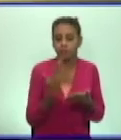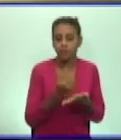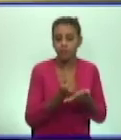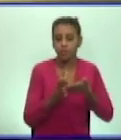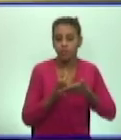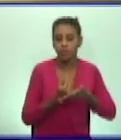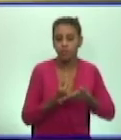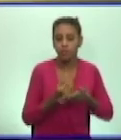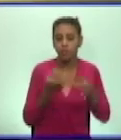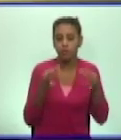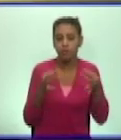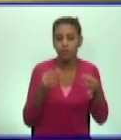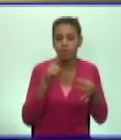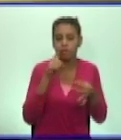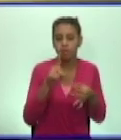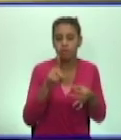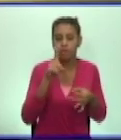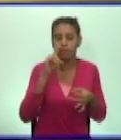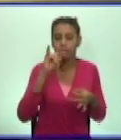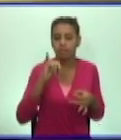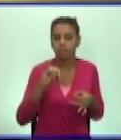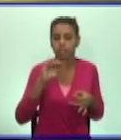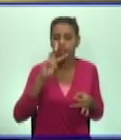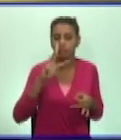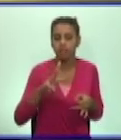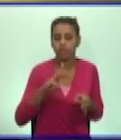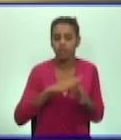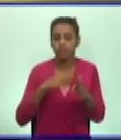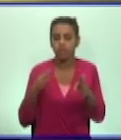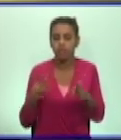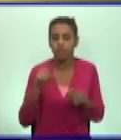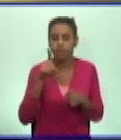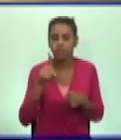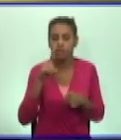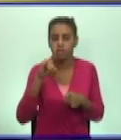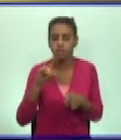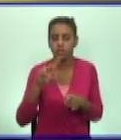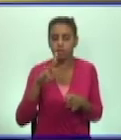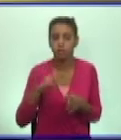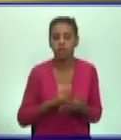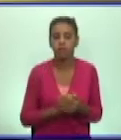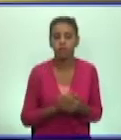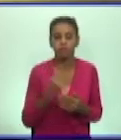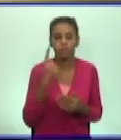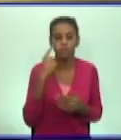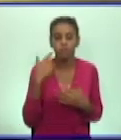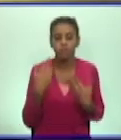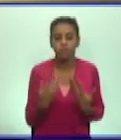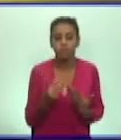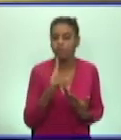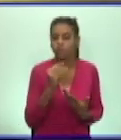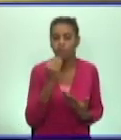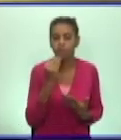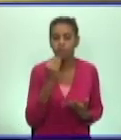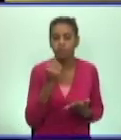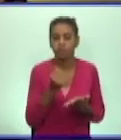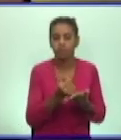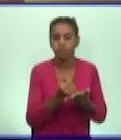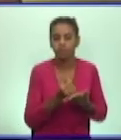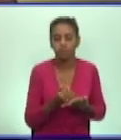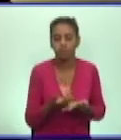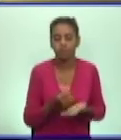página 163 y 164. Y ustedes se van a dar cuenta, muchachos, cómo fue posible que no lograron eso.